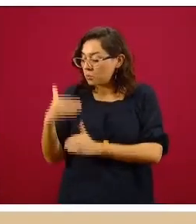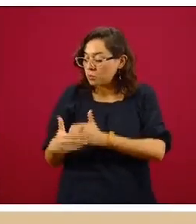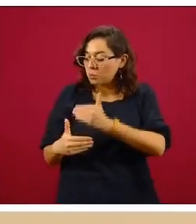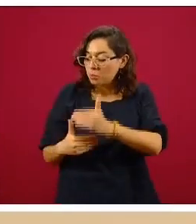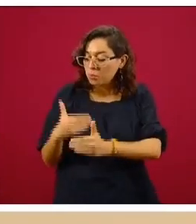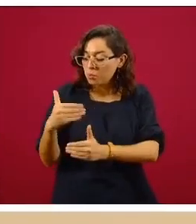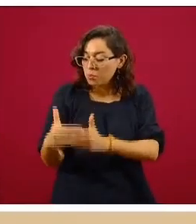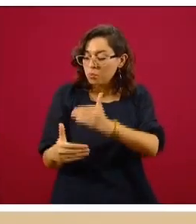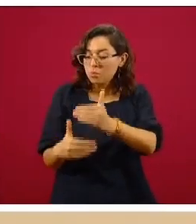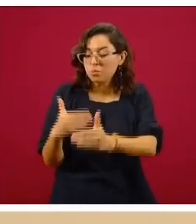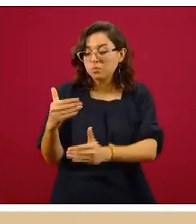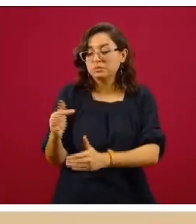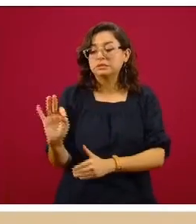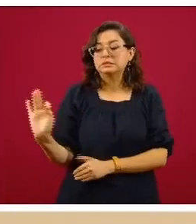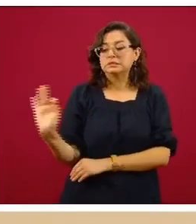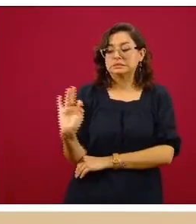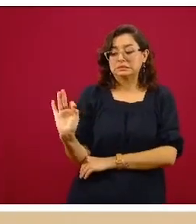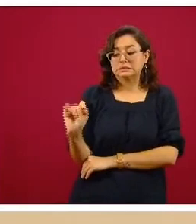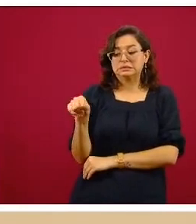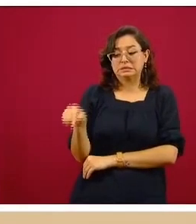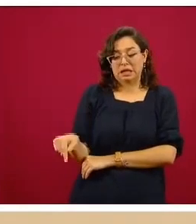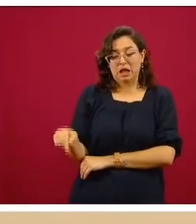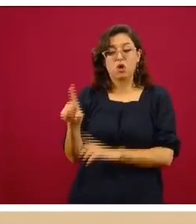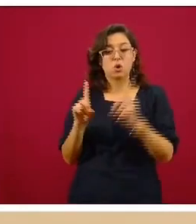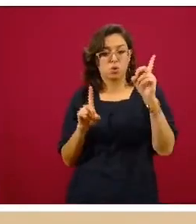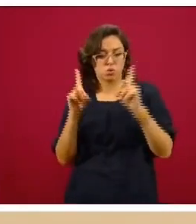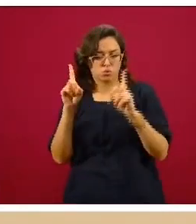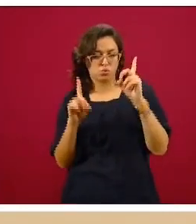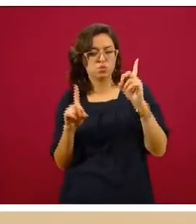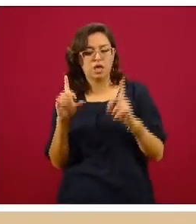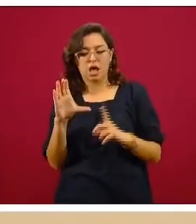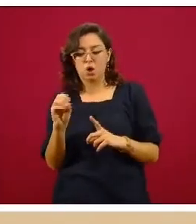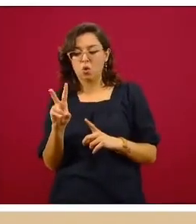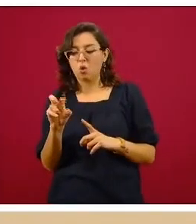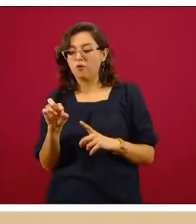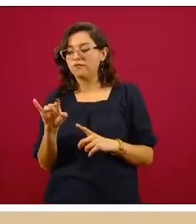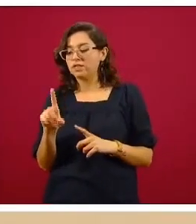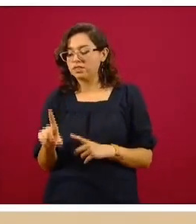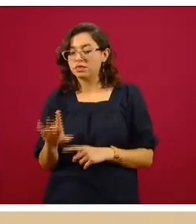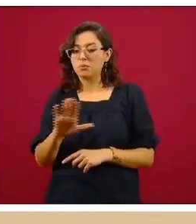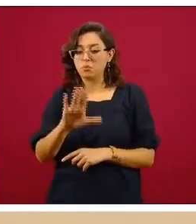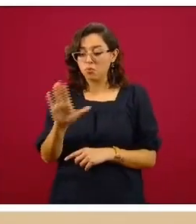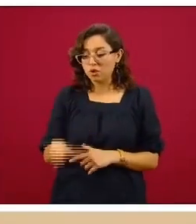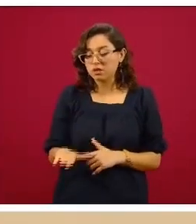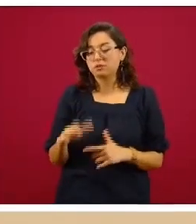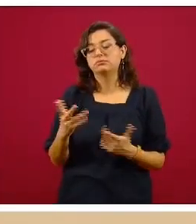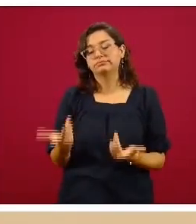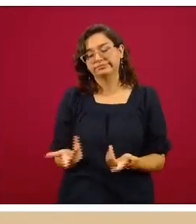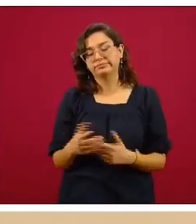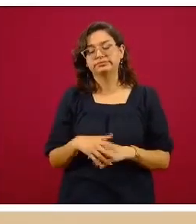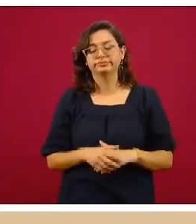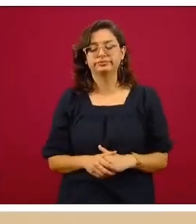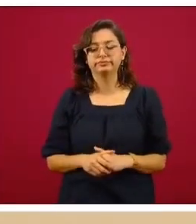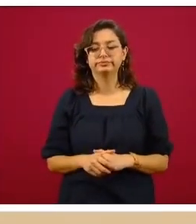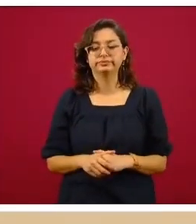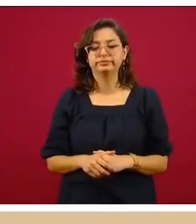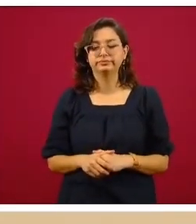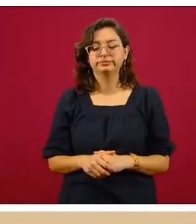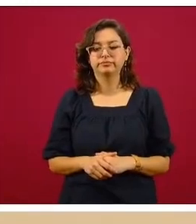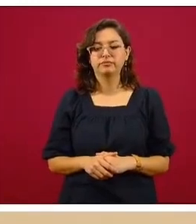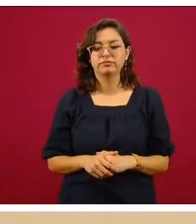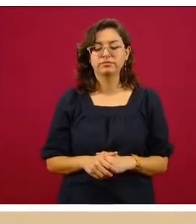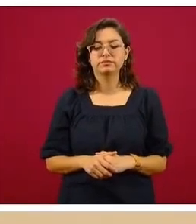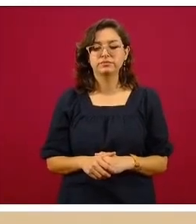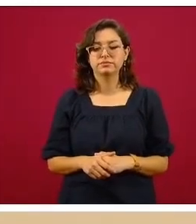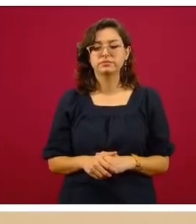su momento por ser una defunción que inició como sospechosa o en su caso también confirmada de COVID-19.